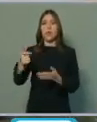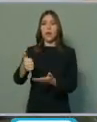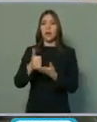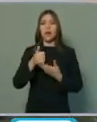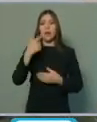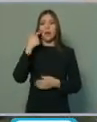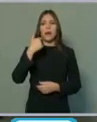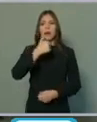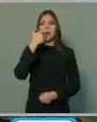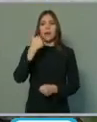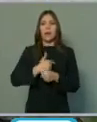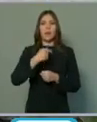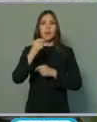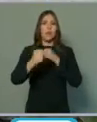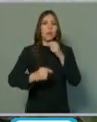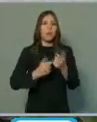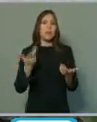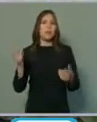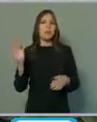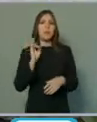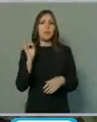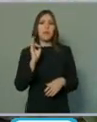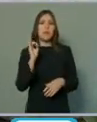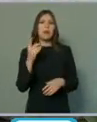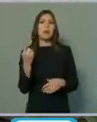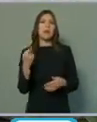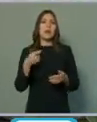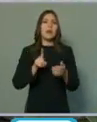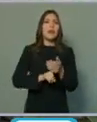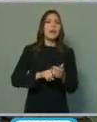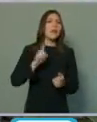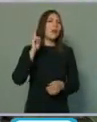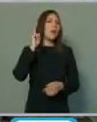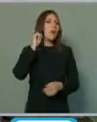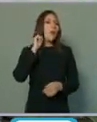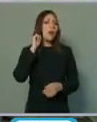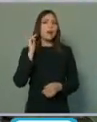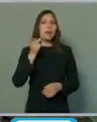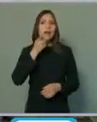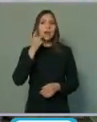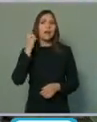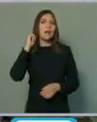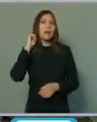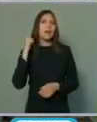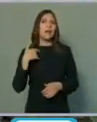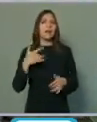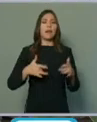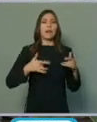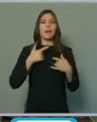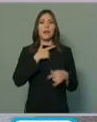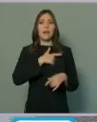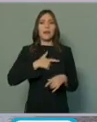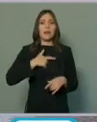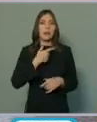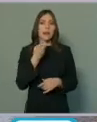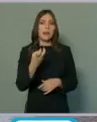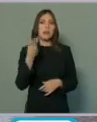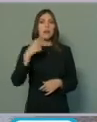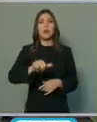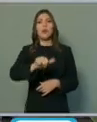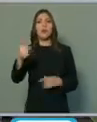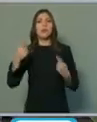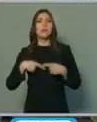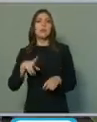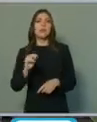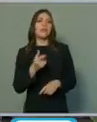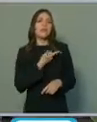descubrimiento mutuo, porque de repente sí, a lo mejor que detrás de la orejita me estén diciendo algo, ya para mí es una zona erógena, pero a lo mejor para la otra